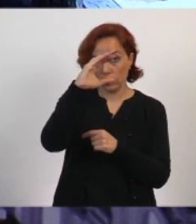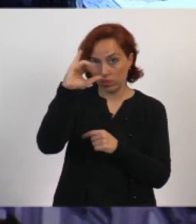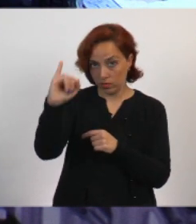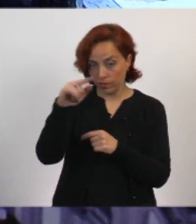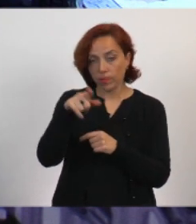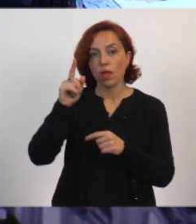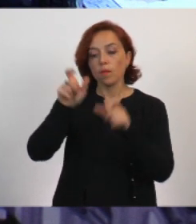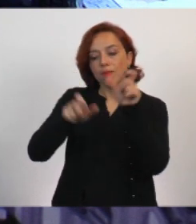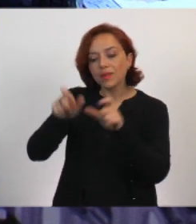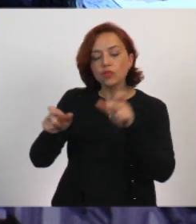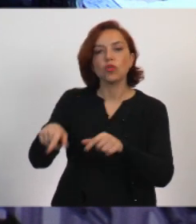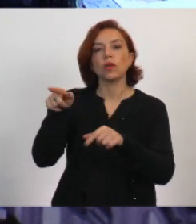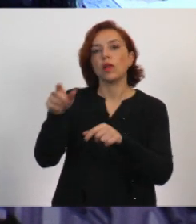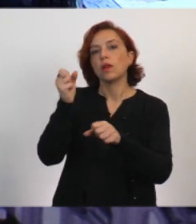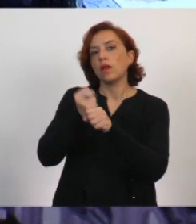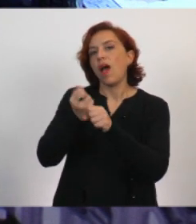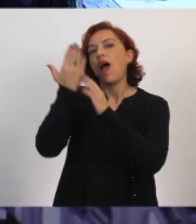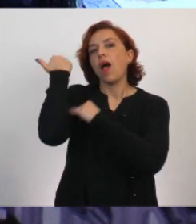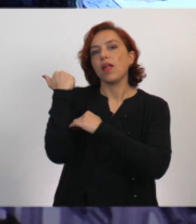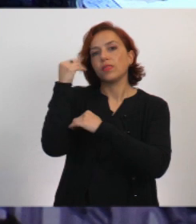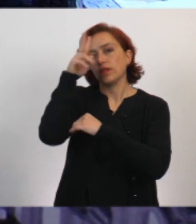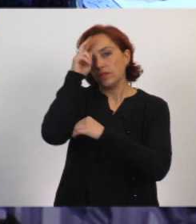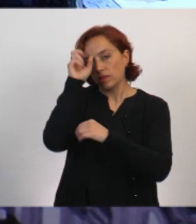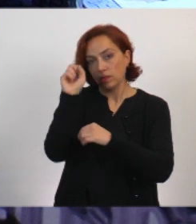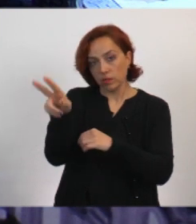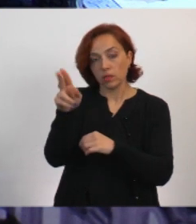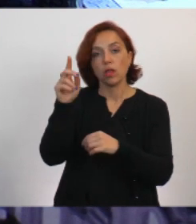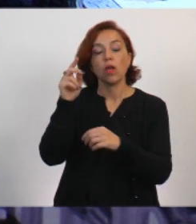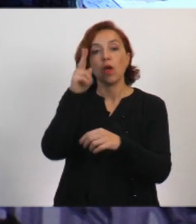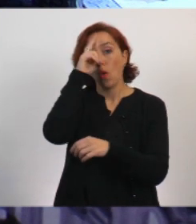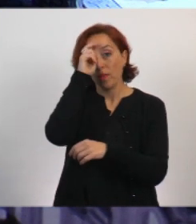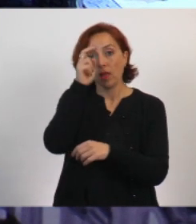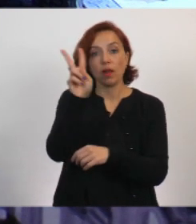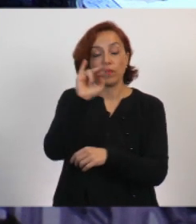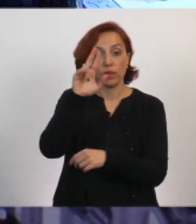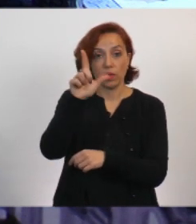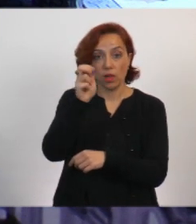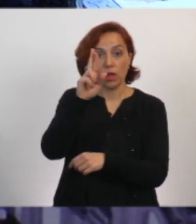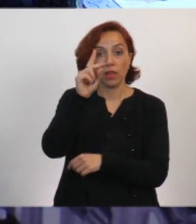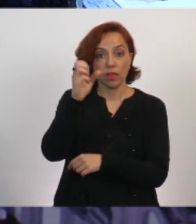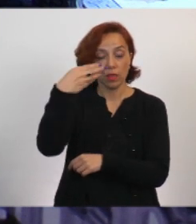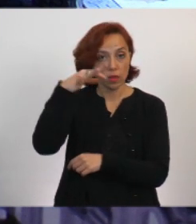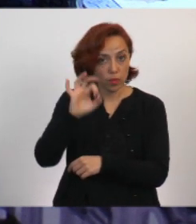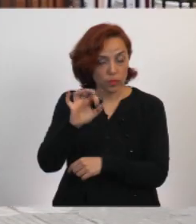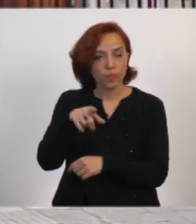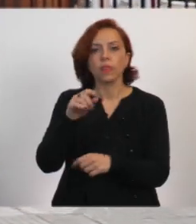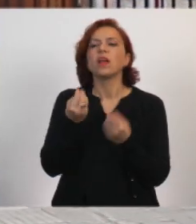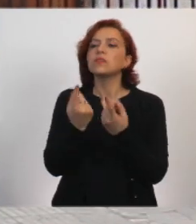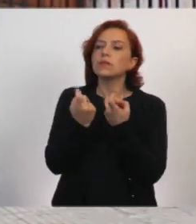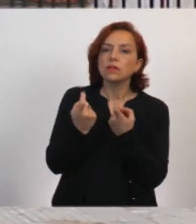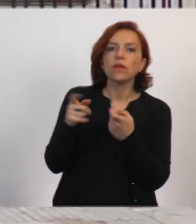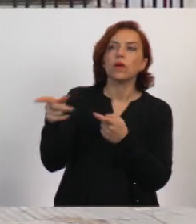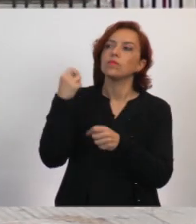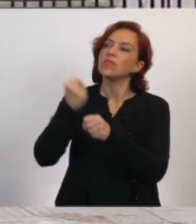cooperativa Dodici, la cual está integrada por pacientes con medidas curativas que estaban internados en la sala 12 del Hospital Vilar de Bó. Lo que